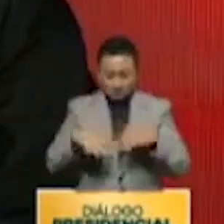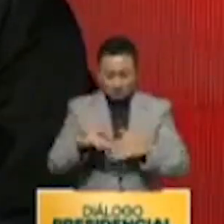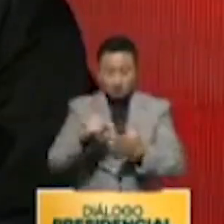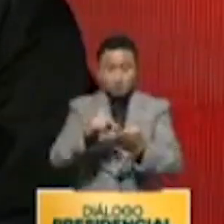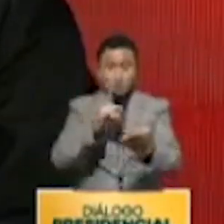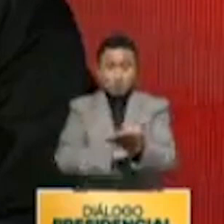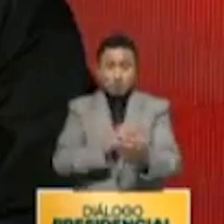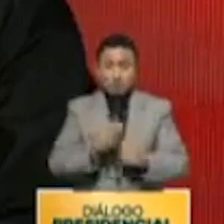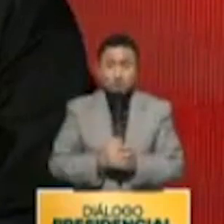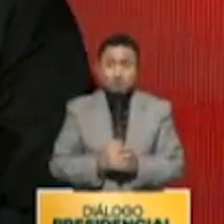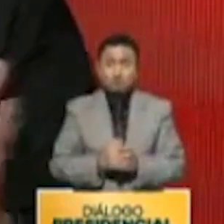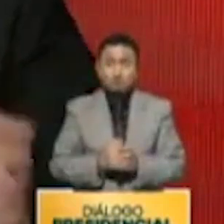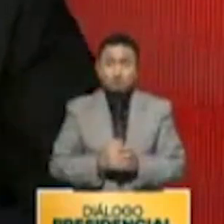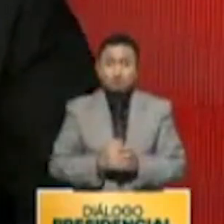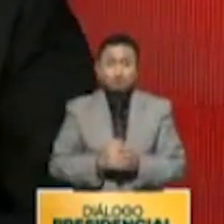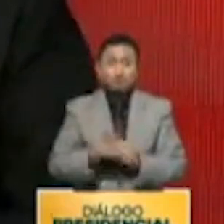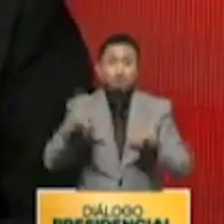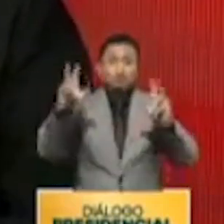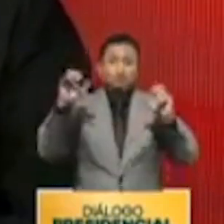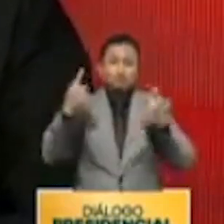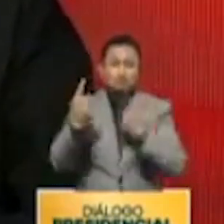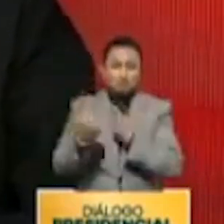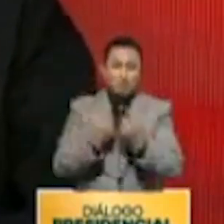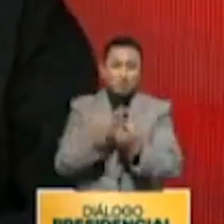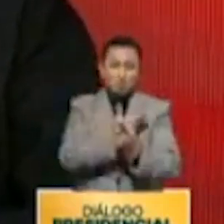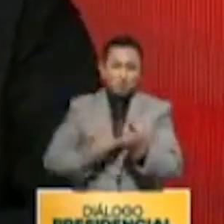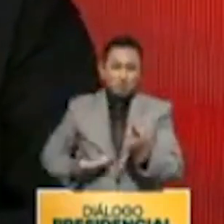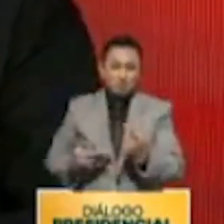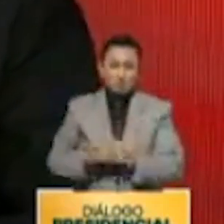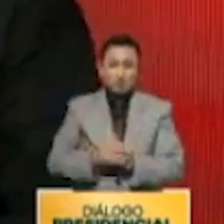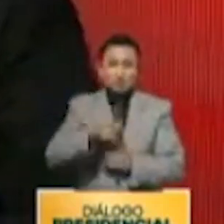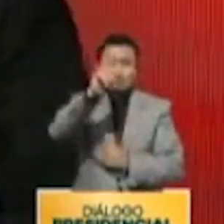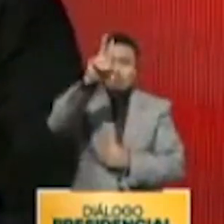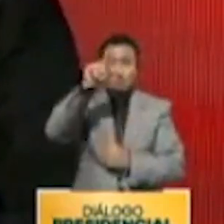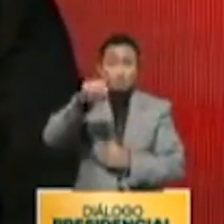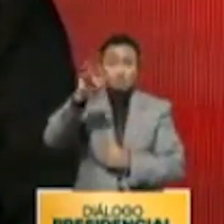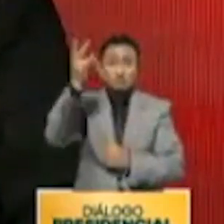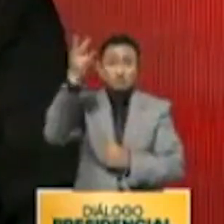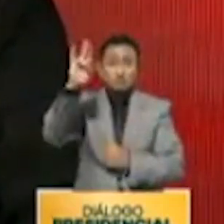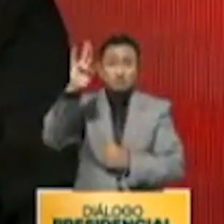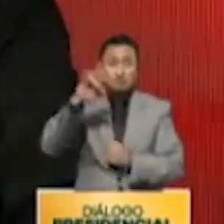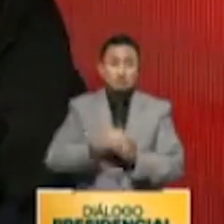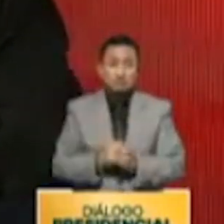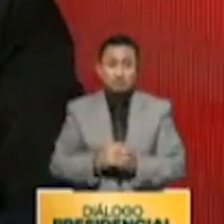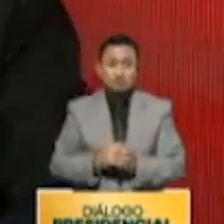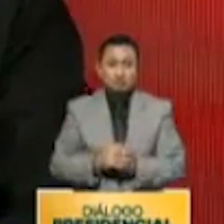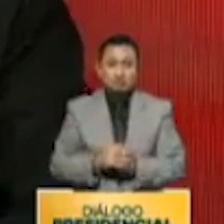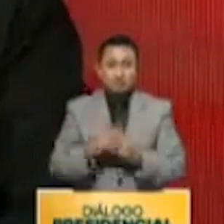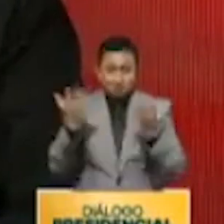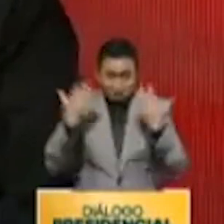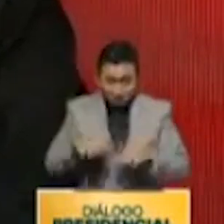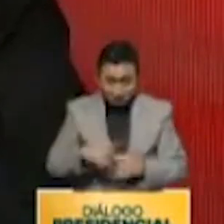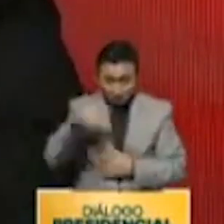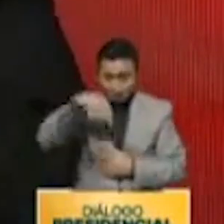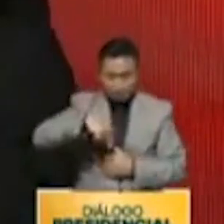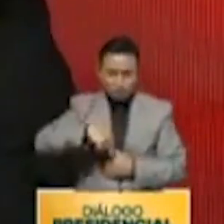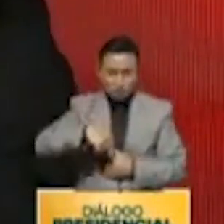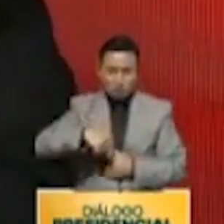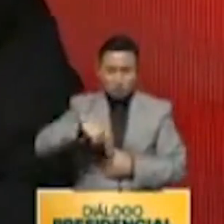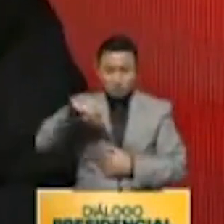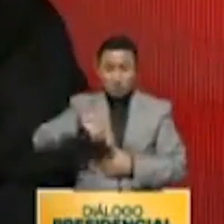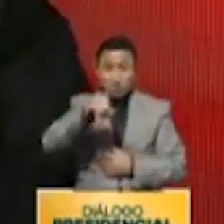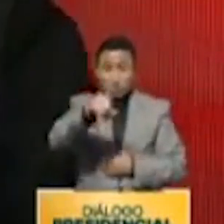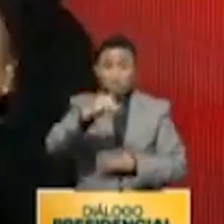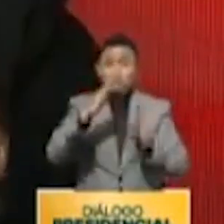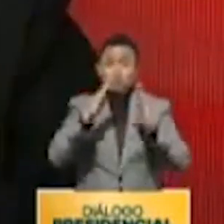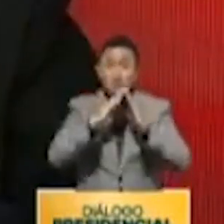programa el tema del diálogo presidencial 2017 no se agota aquí el debate empieza en